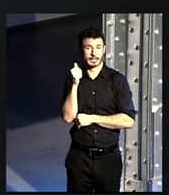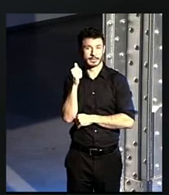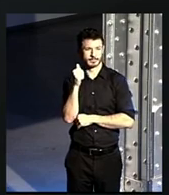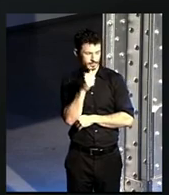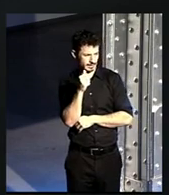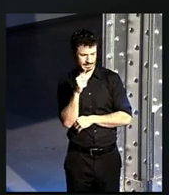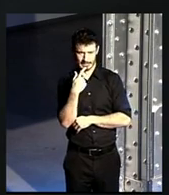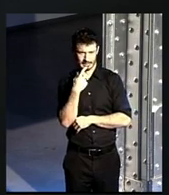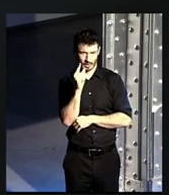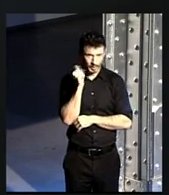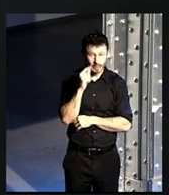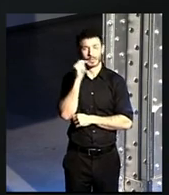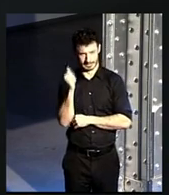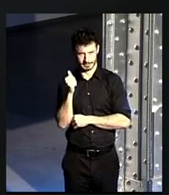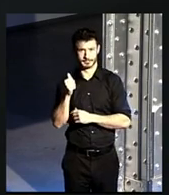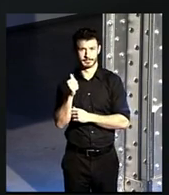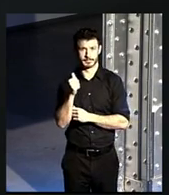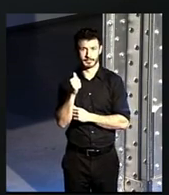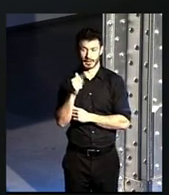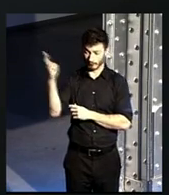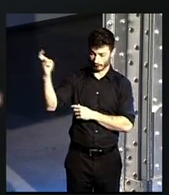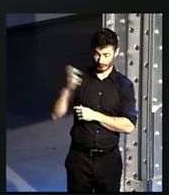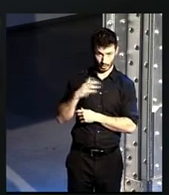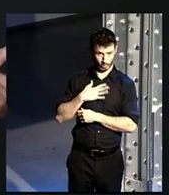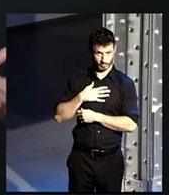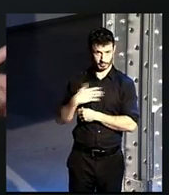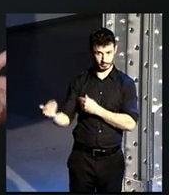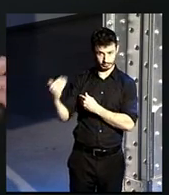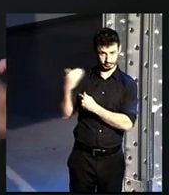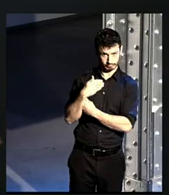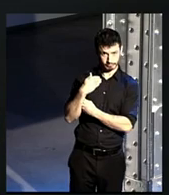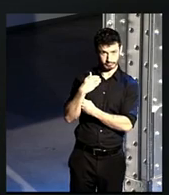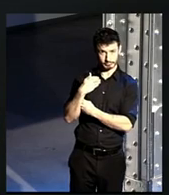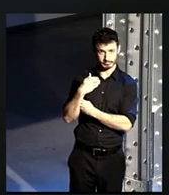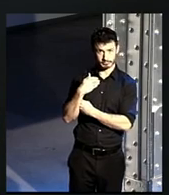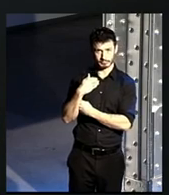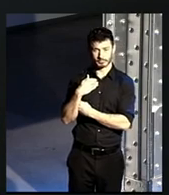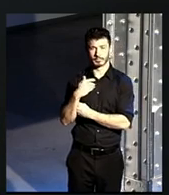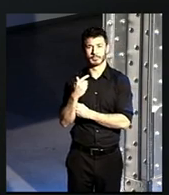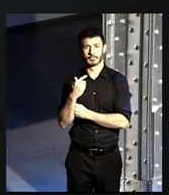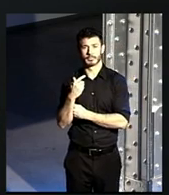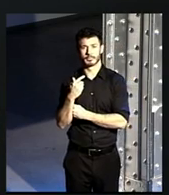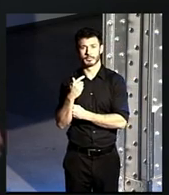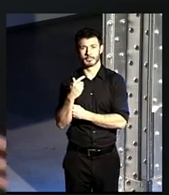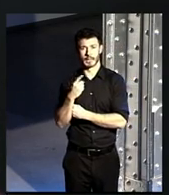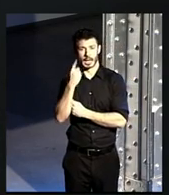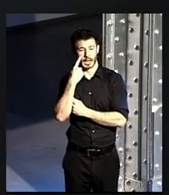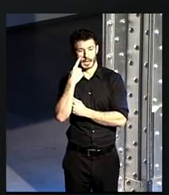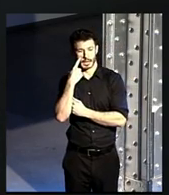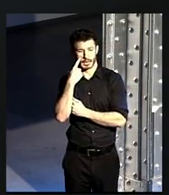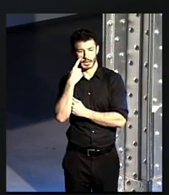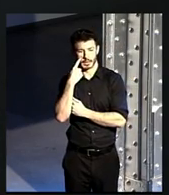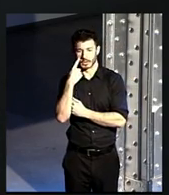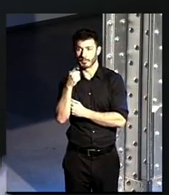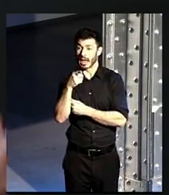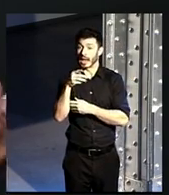Hungría, vino a Amiens, vino no, a Toulon, vivía en Toulon, para ver la casa del hijo de